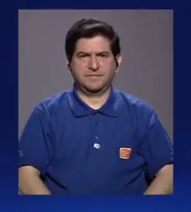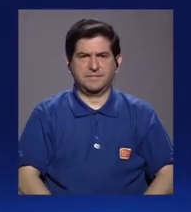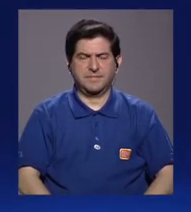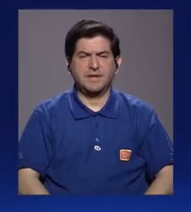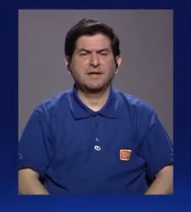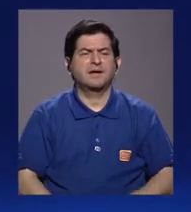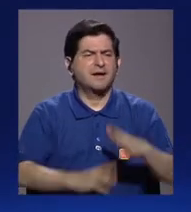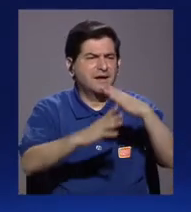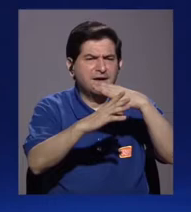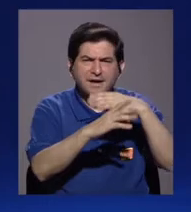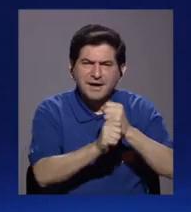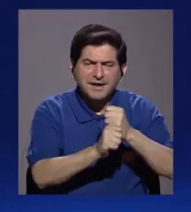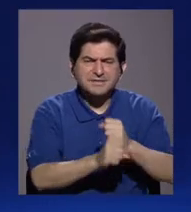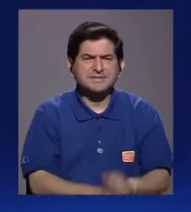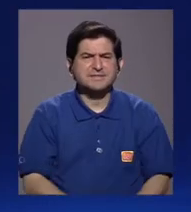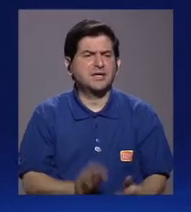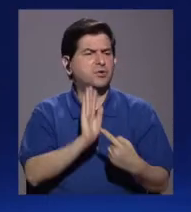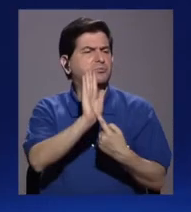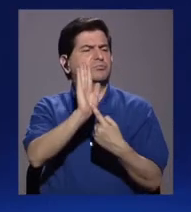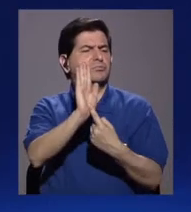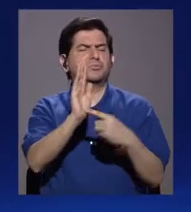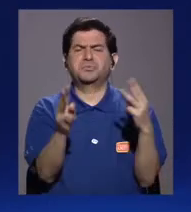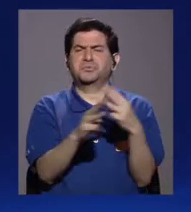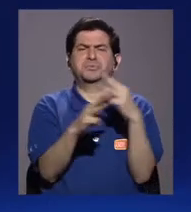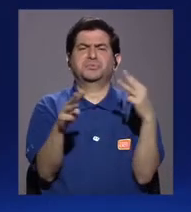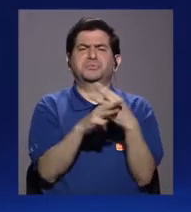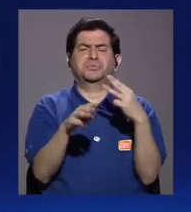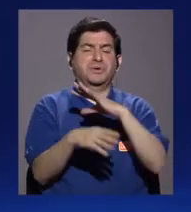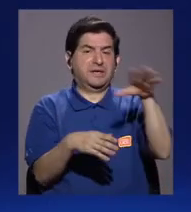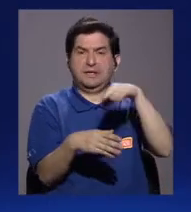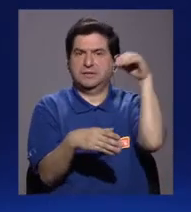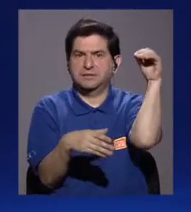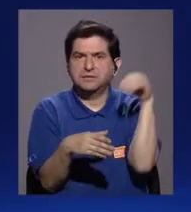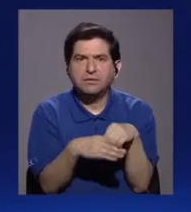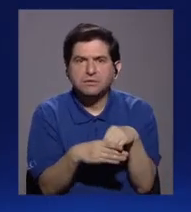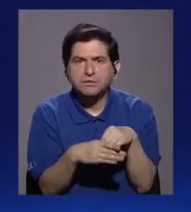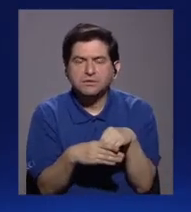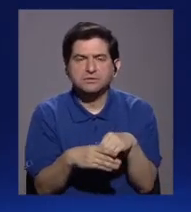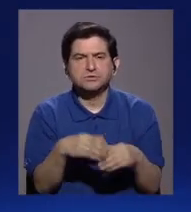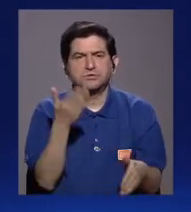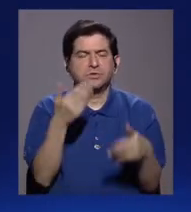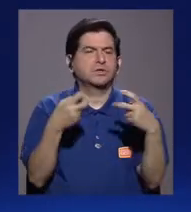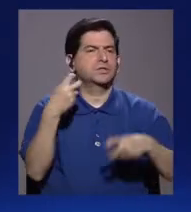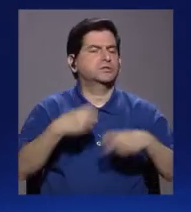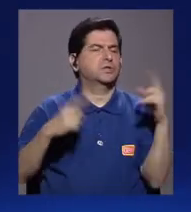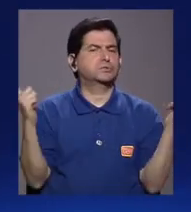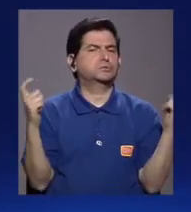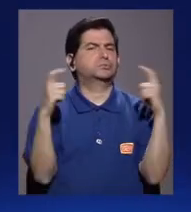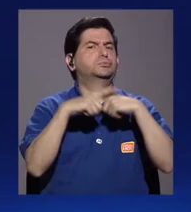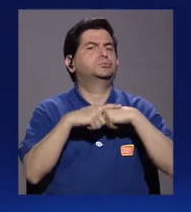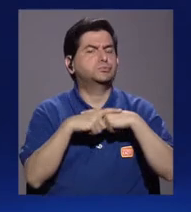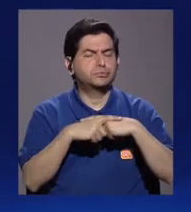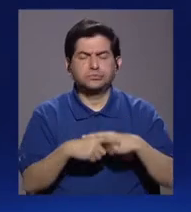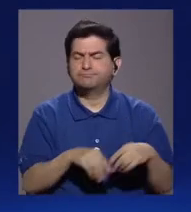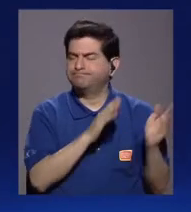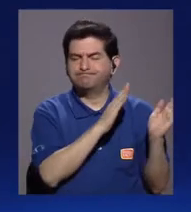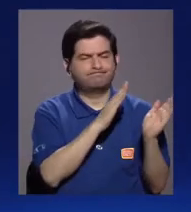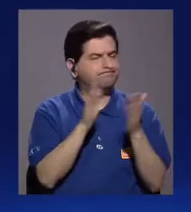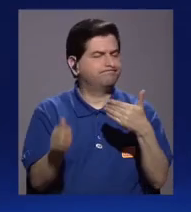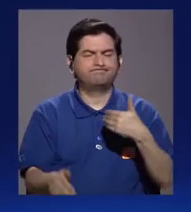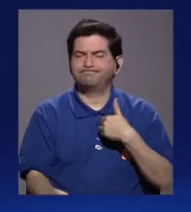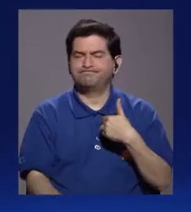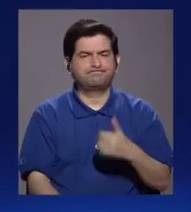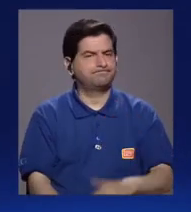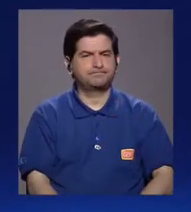a realizar las presentaciones de las matemáticas en ese contexto se vuelve un problema muy complicado porque no estamos